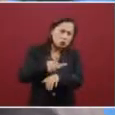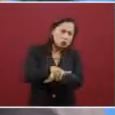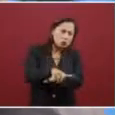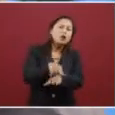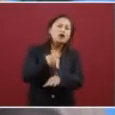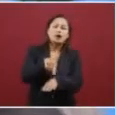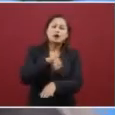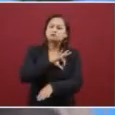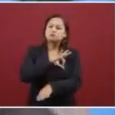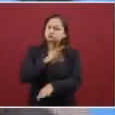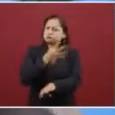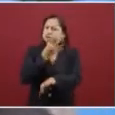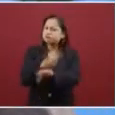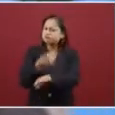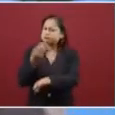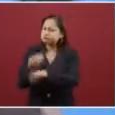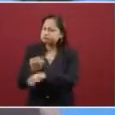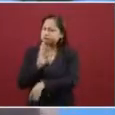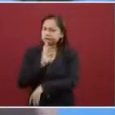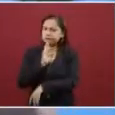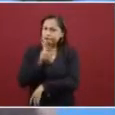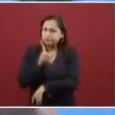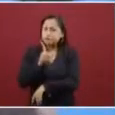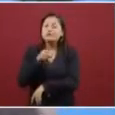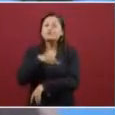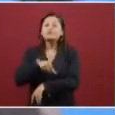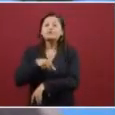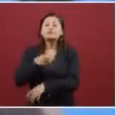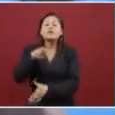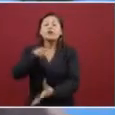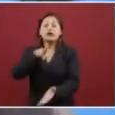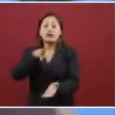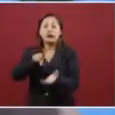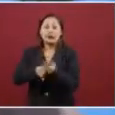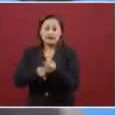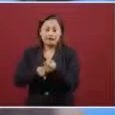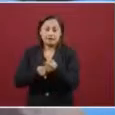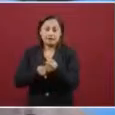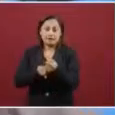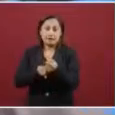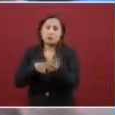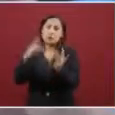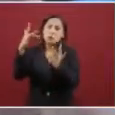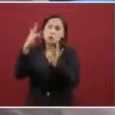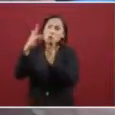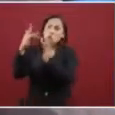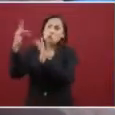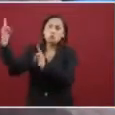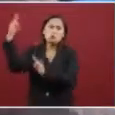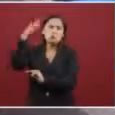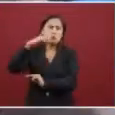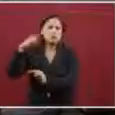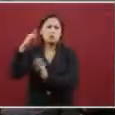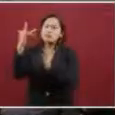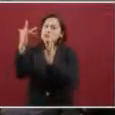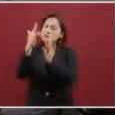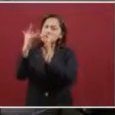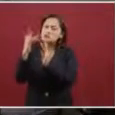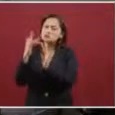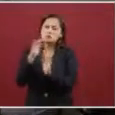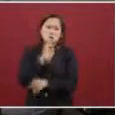la ciudad de méxico un sistema de control aéreo importante ya se tiene